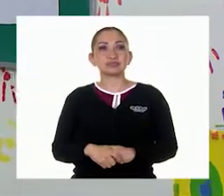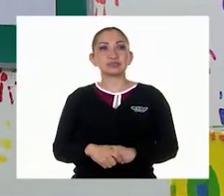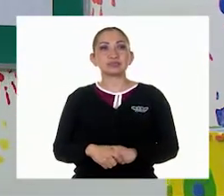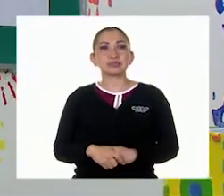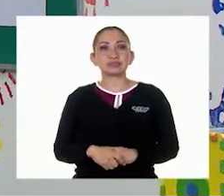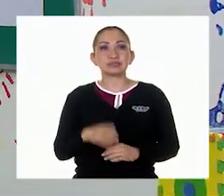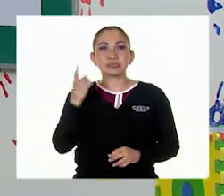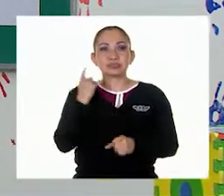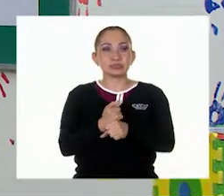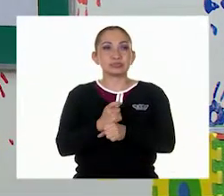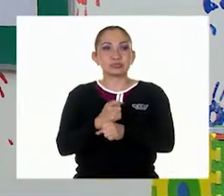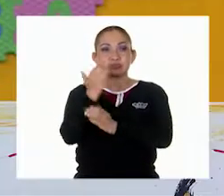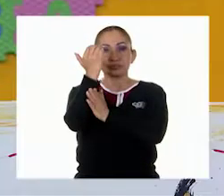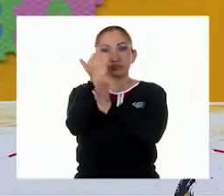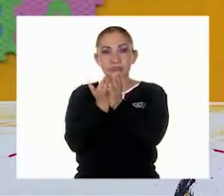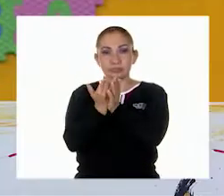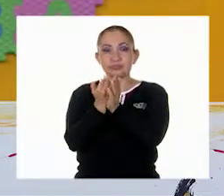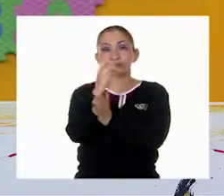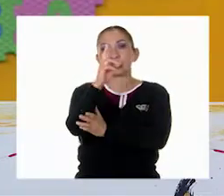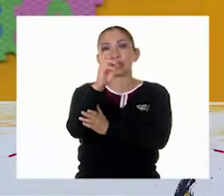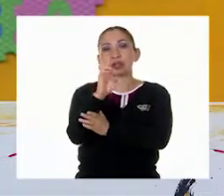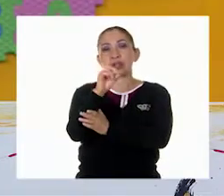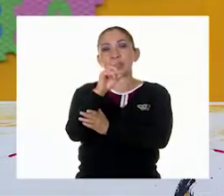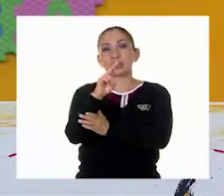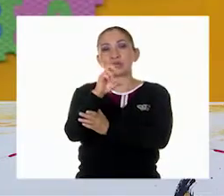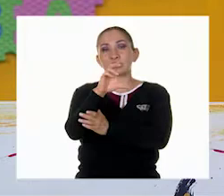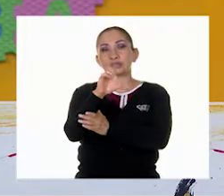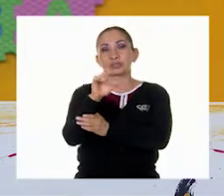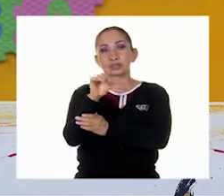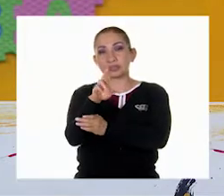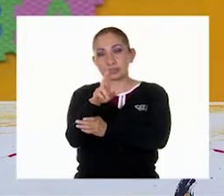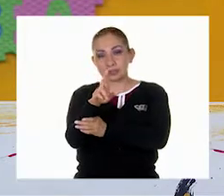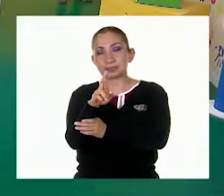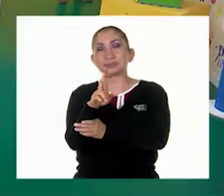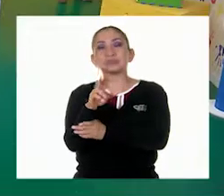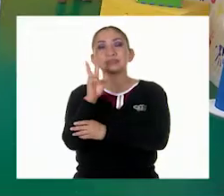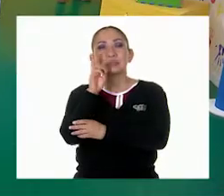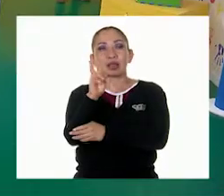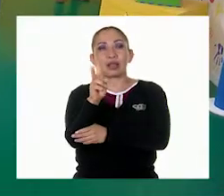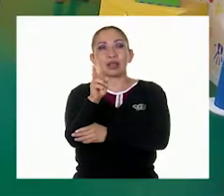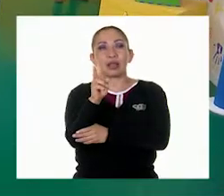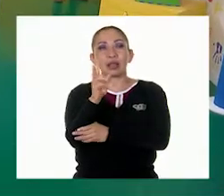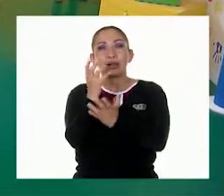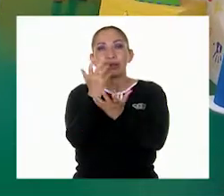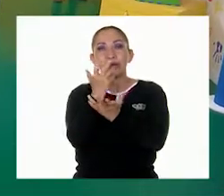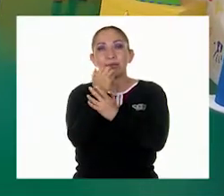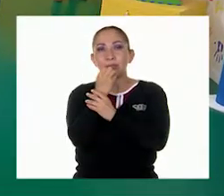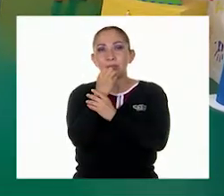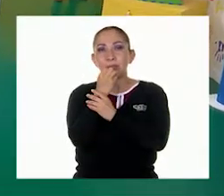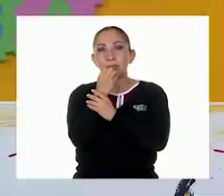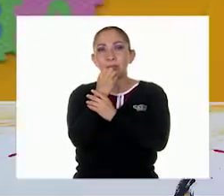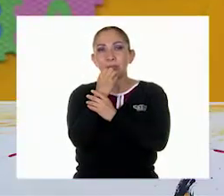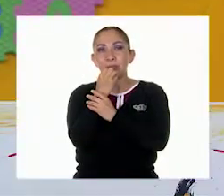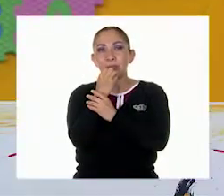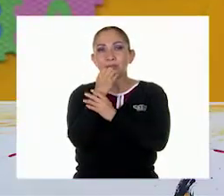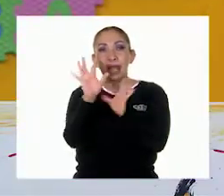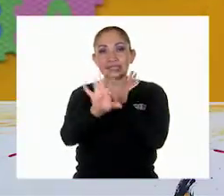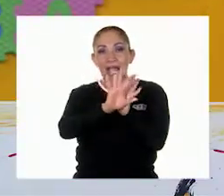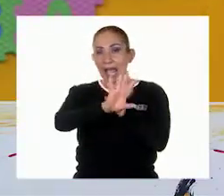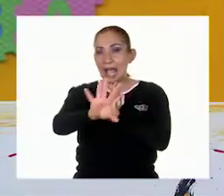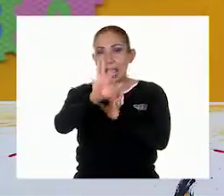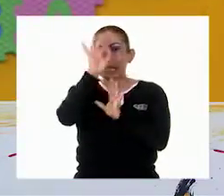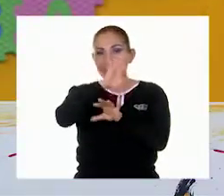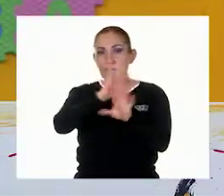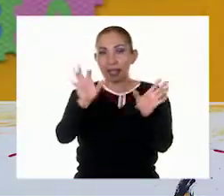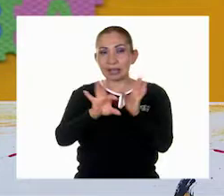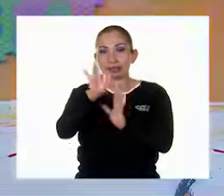Uno. La primera. Reducir. ¿Me toca? Sí, me toca. A ver. No. ¡Ah, ya